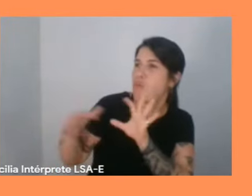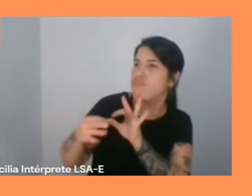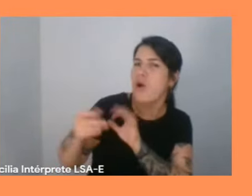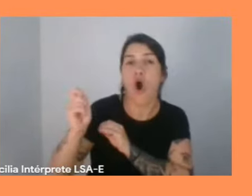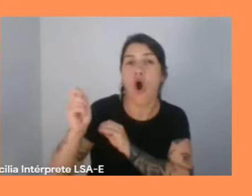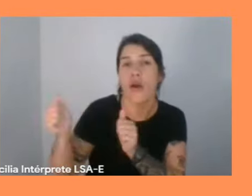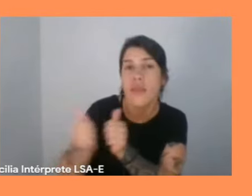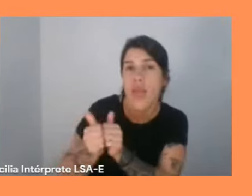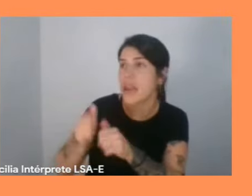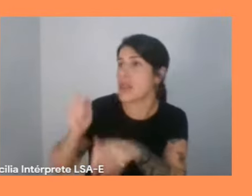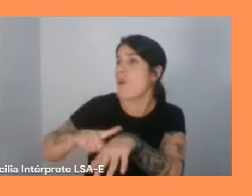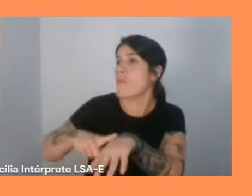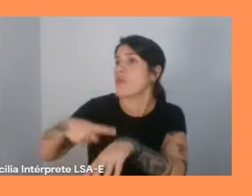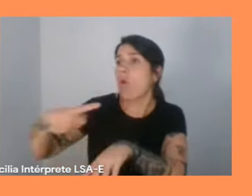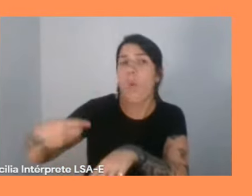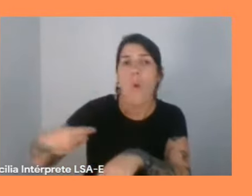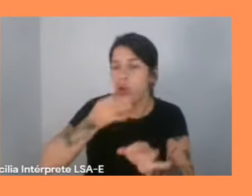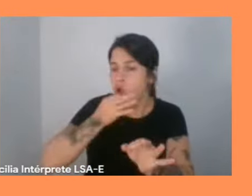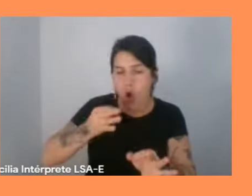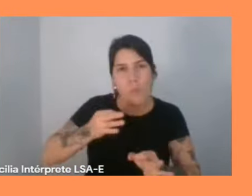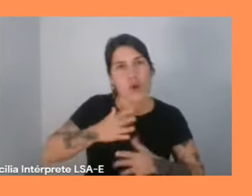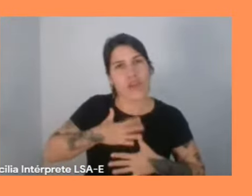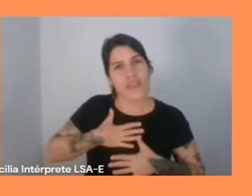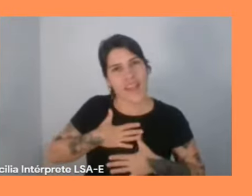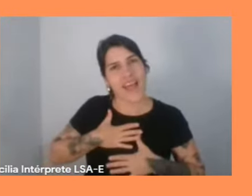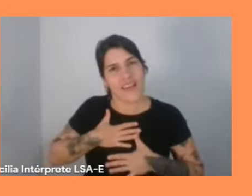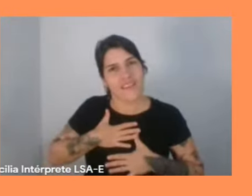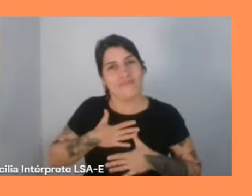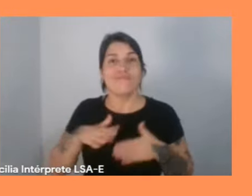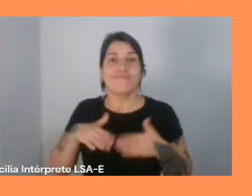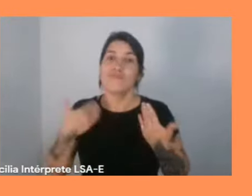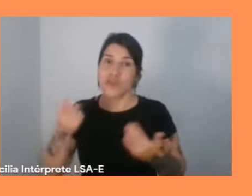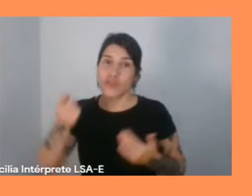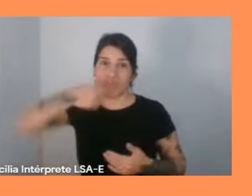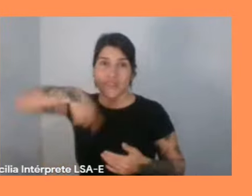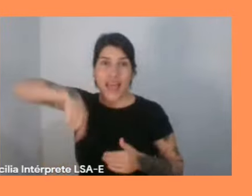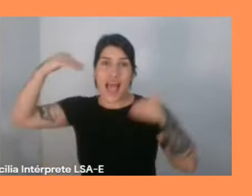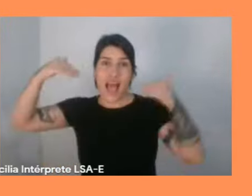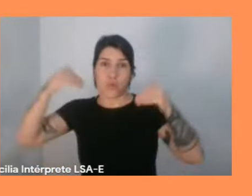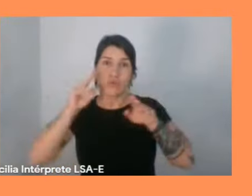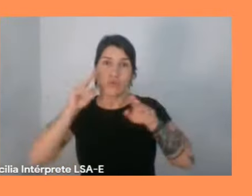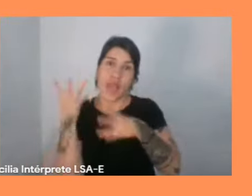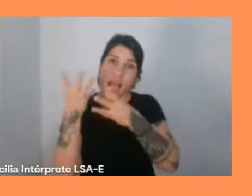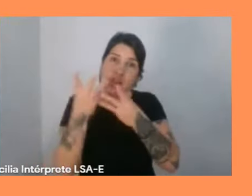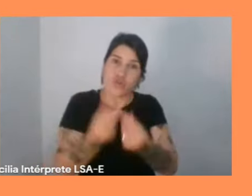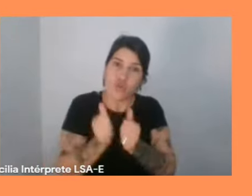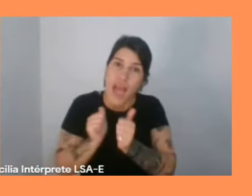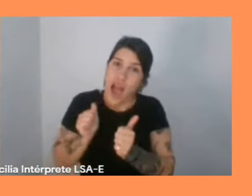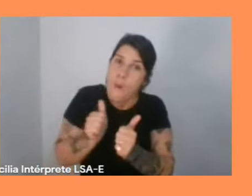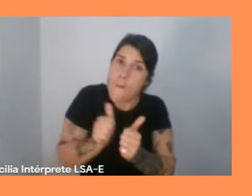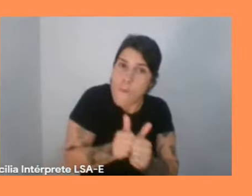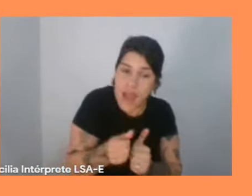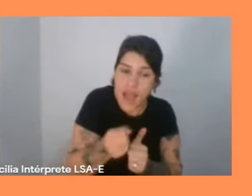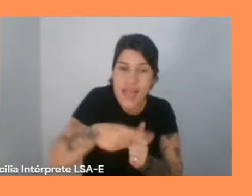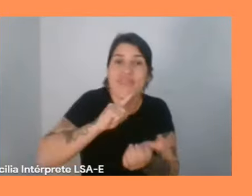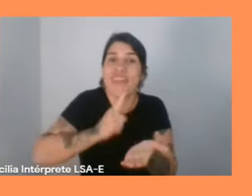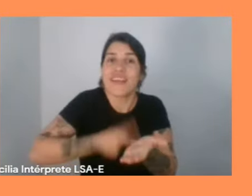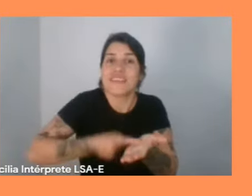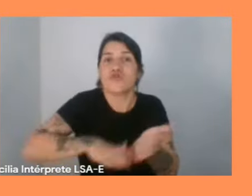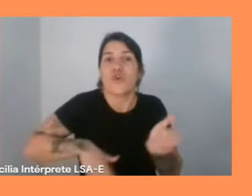tomar decisiones en relación a su salud y derechos sexuales, reproductivos y no reproductivos.